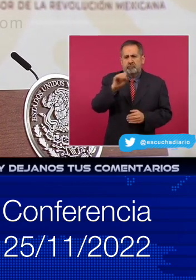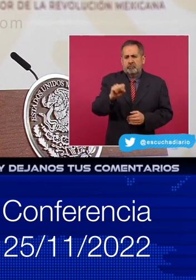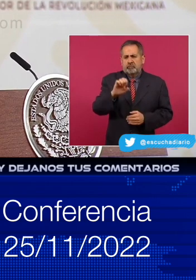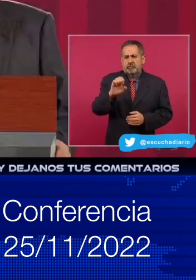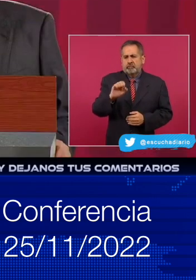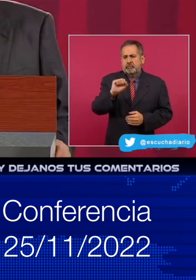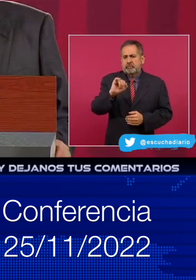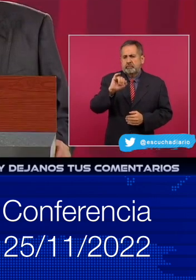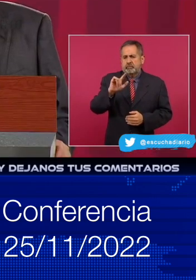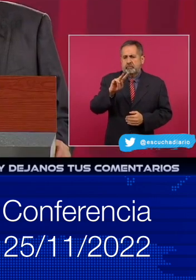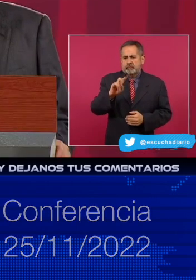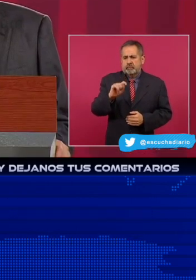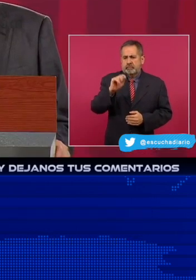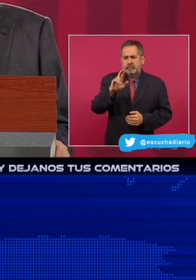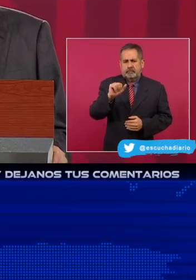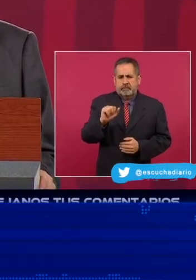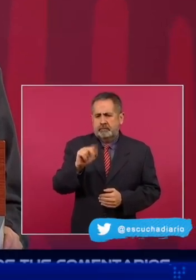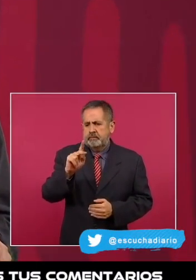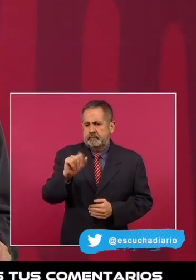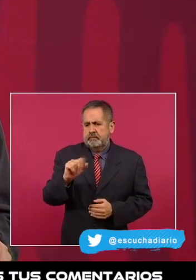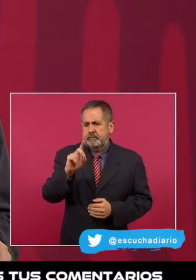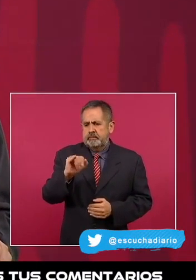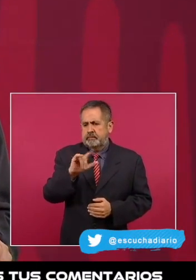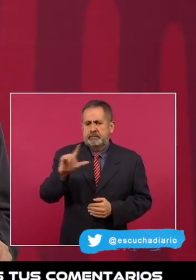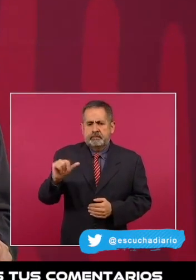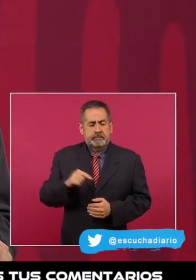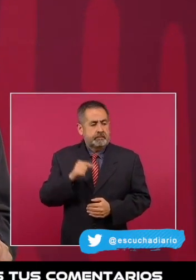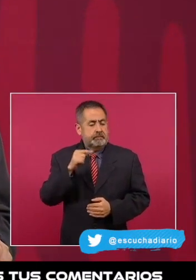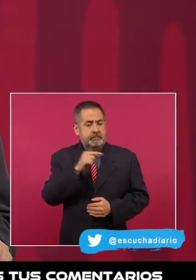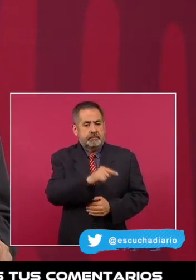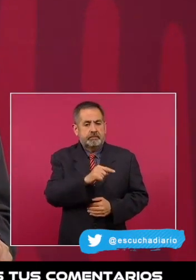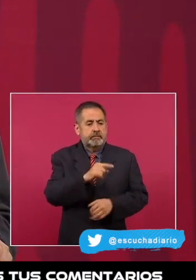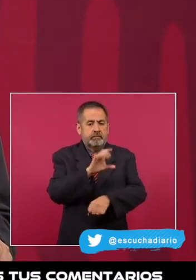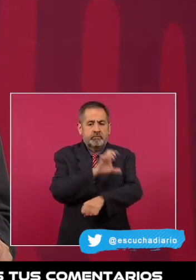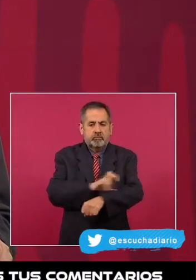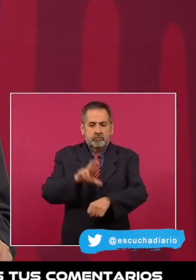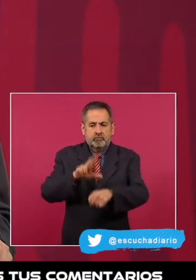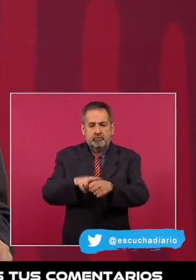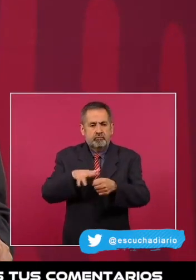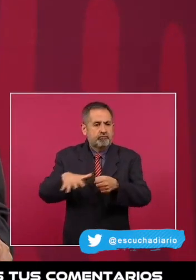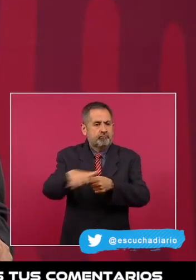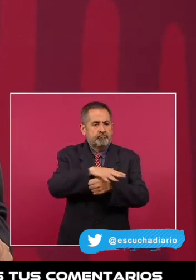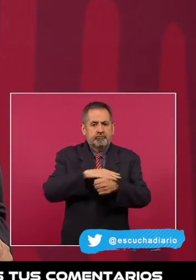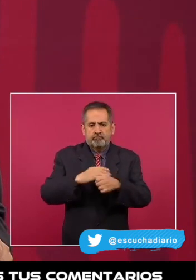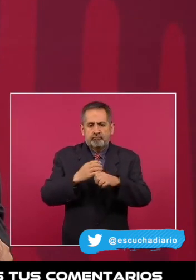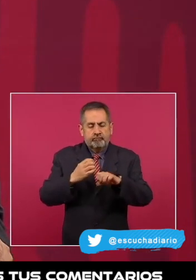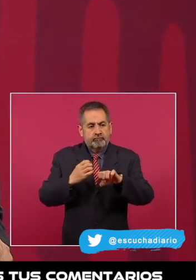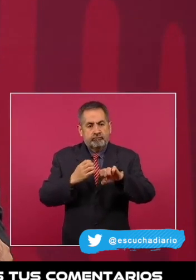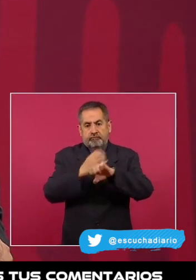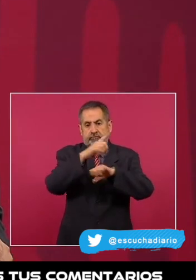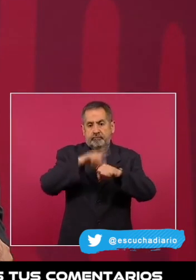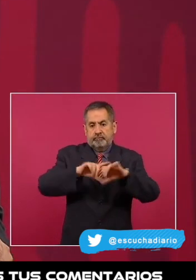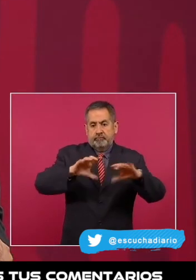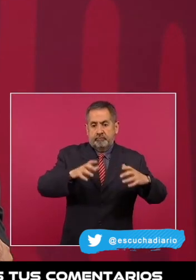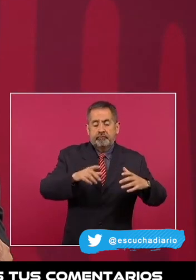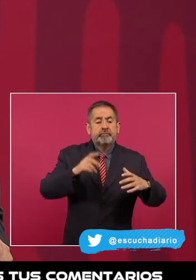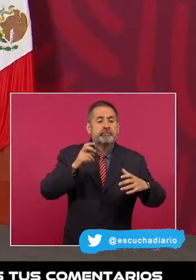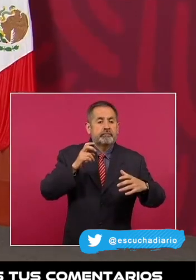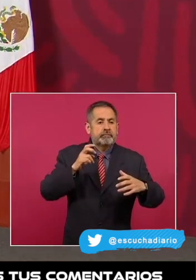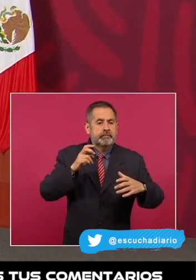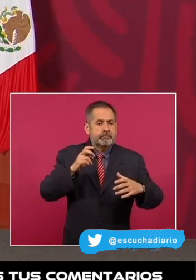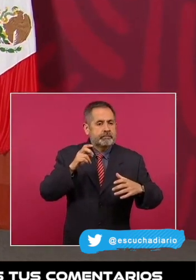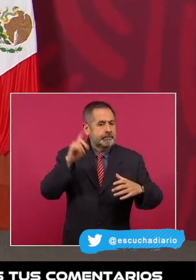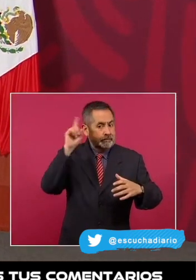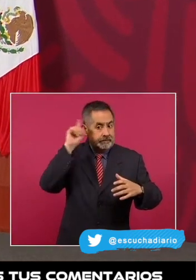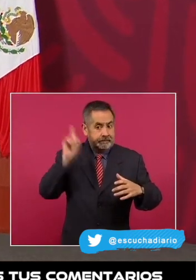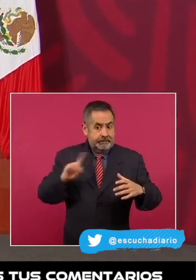Silvestre Ursúa Padilla. El presidente anunció un homenaje póstumo a José Silvestre Ursúa Padilla, coordinador de